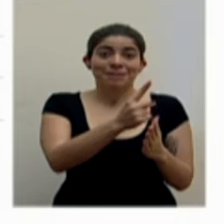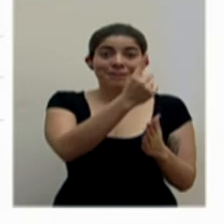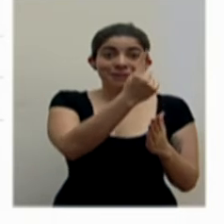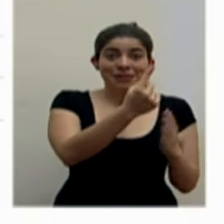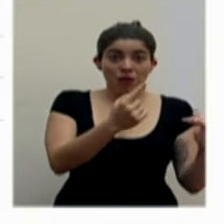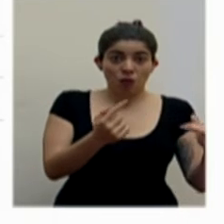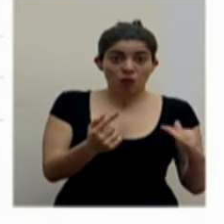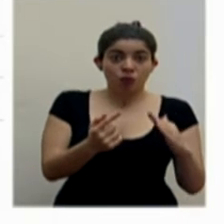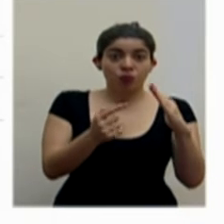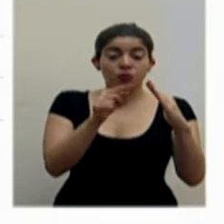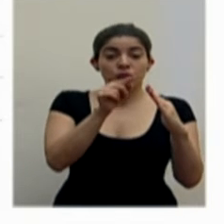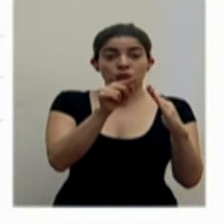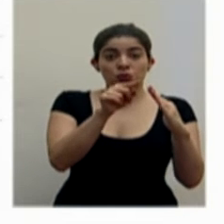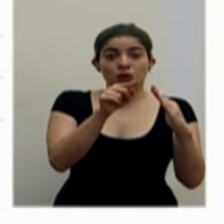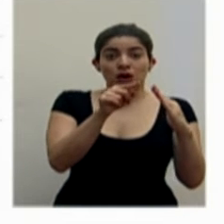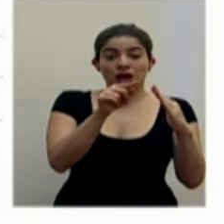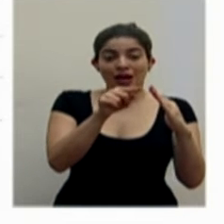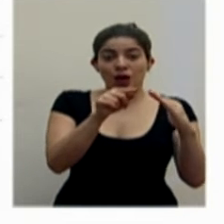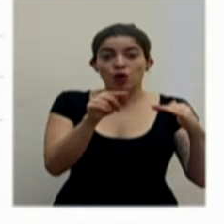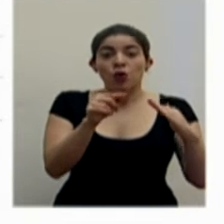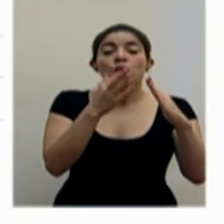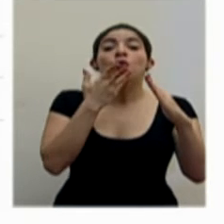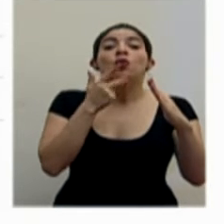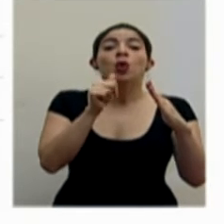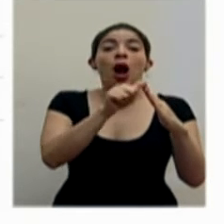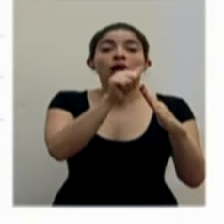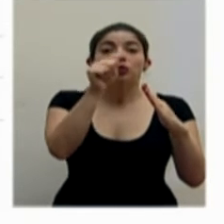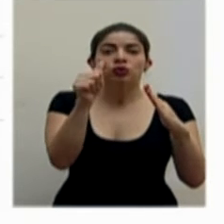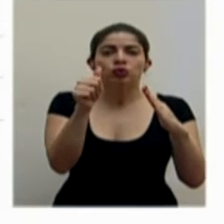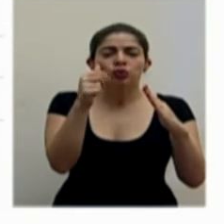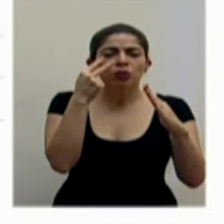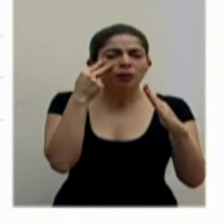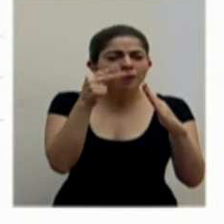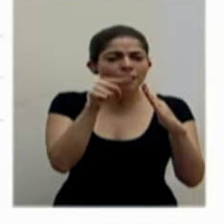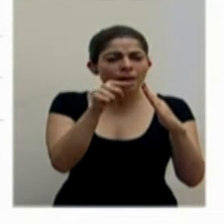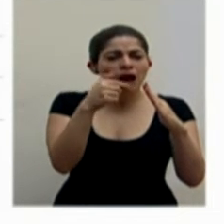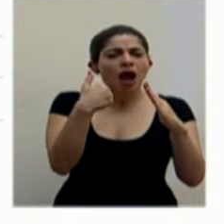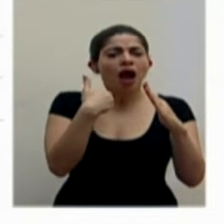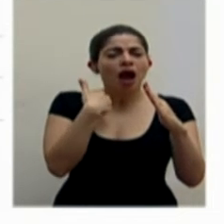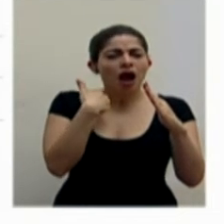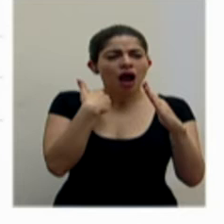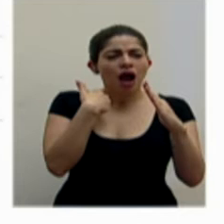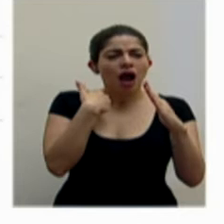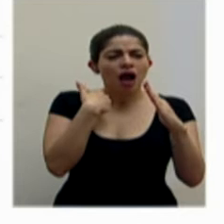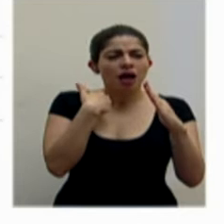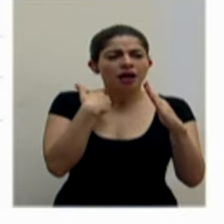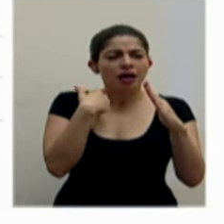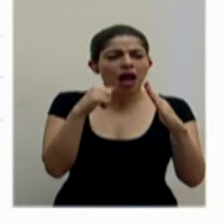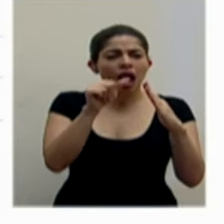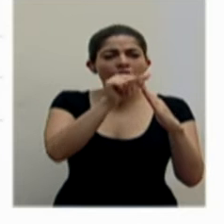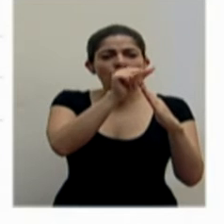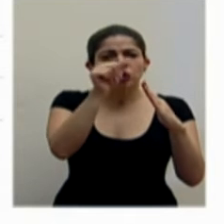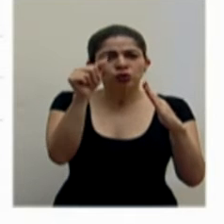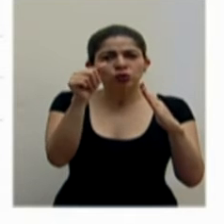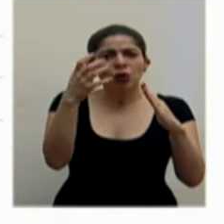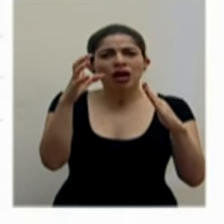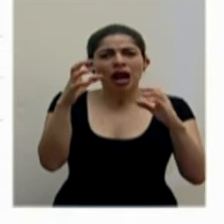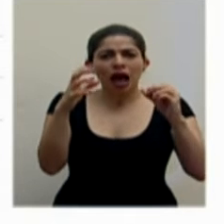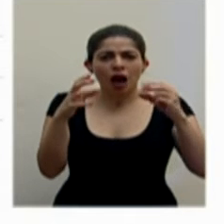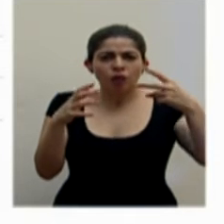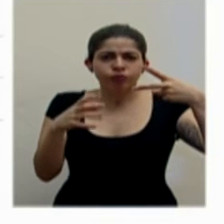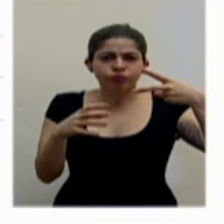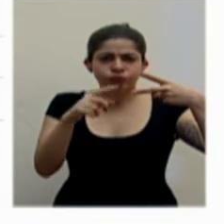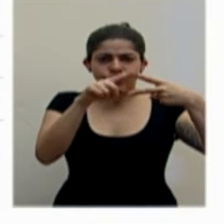ola, ahí en esa curva azul se ve un distanciamiento entre el azul y la